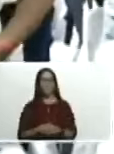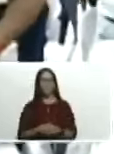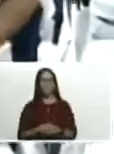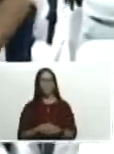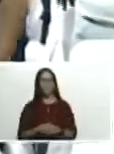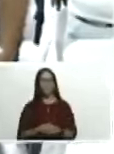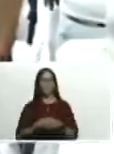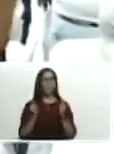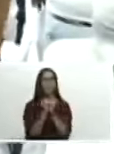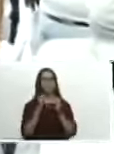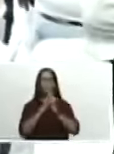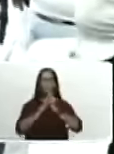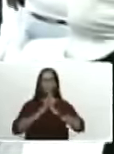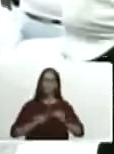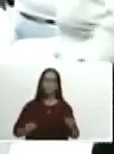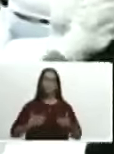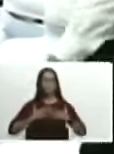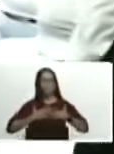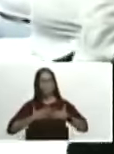con todo mi ser